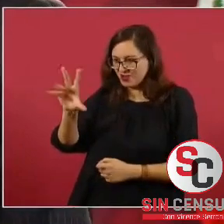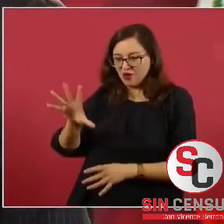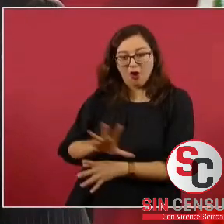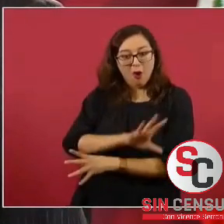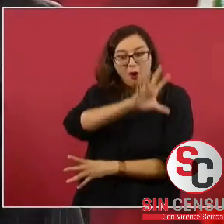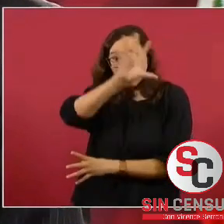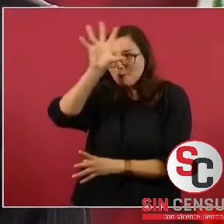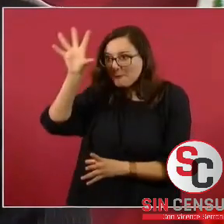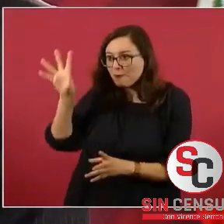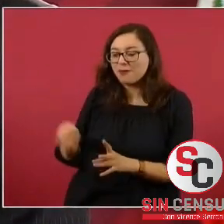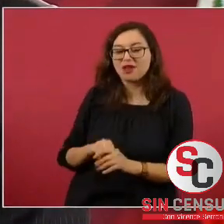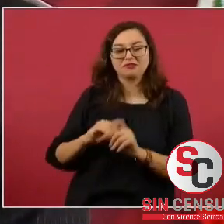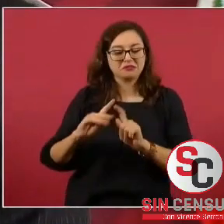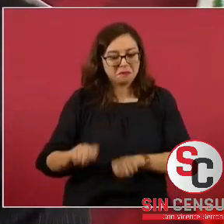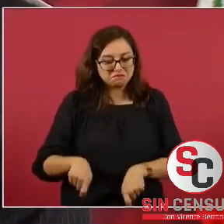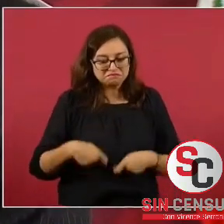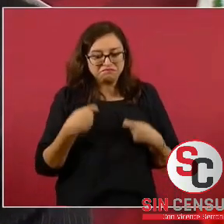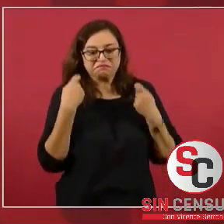que